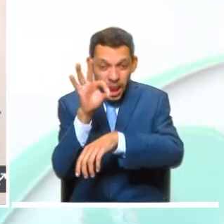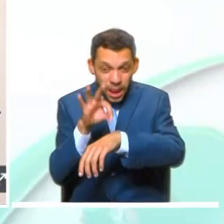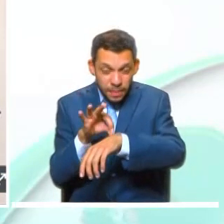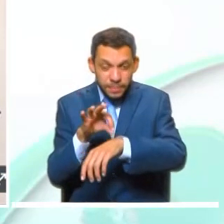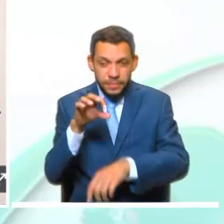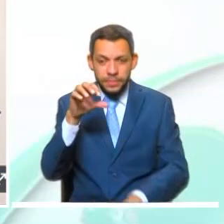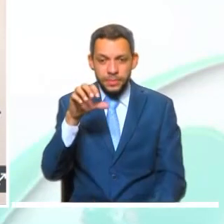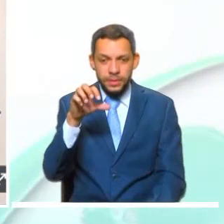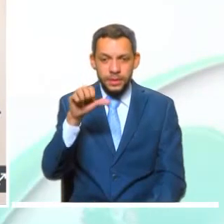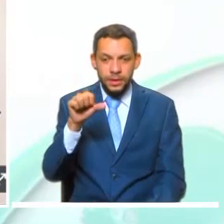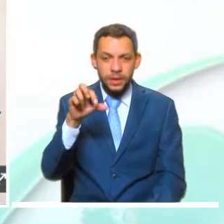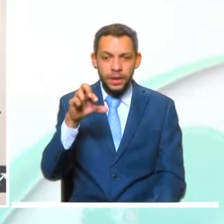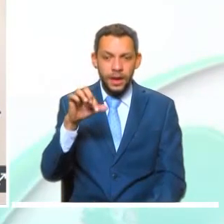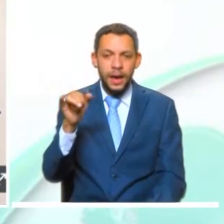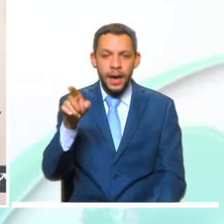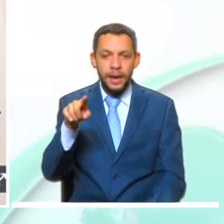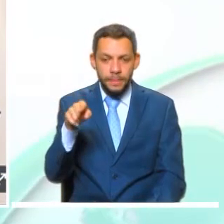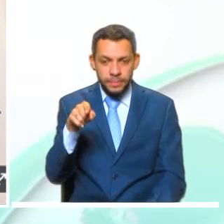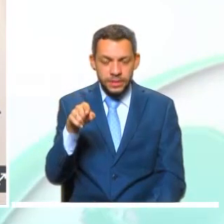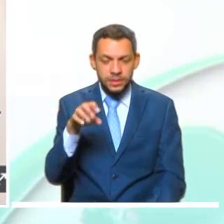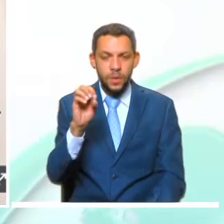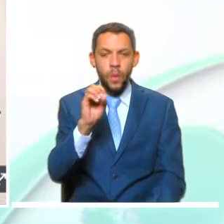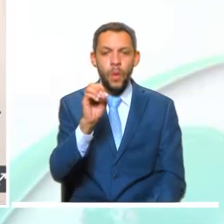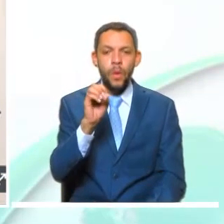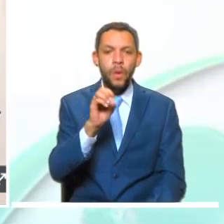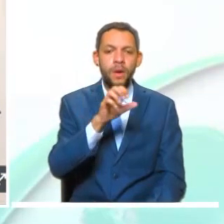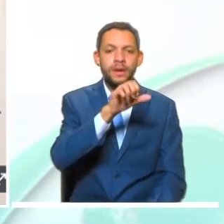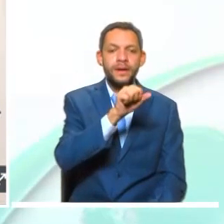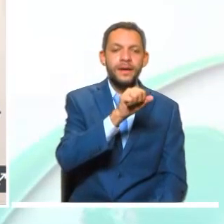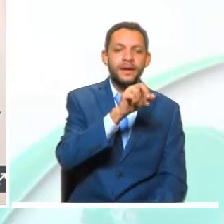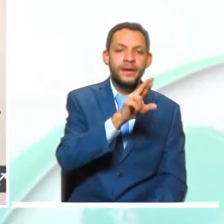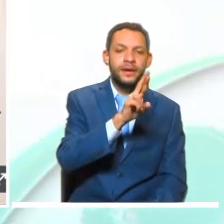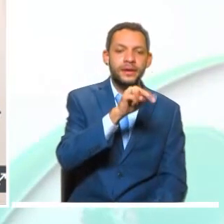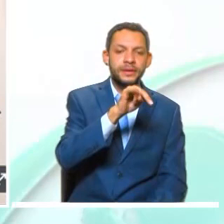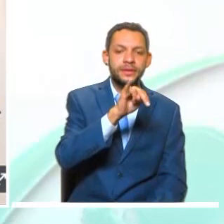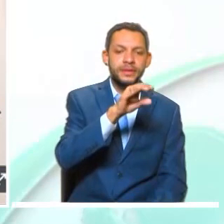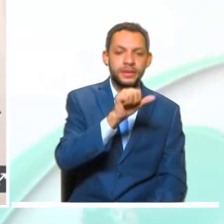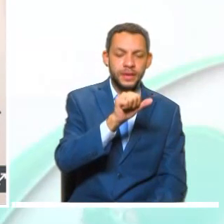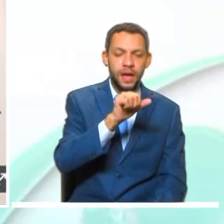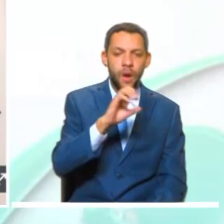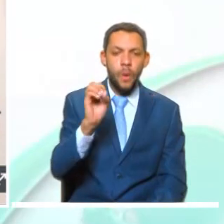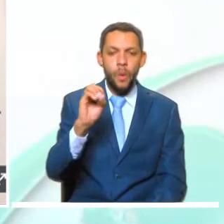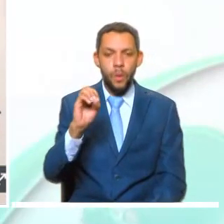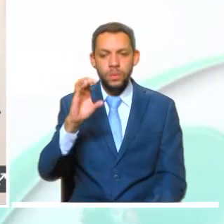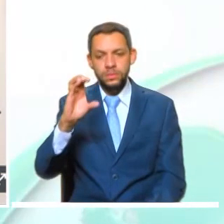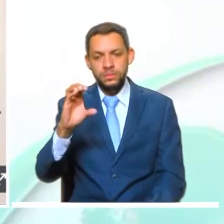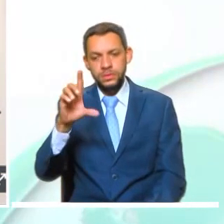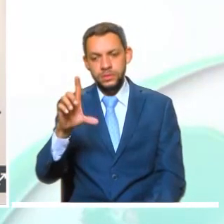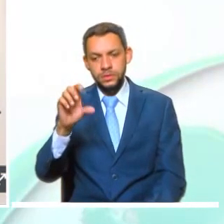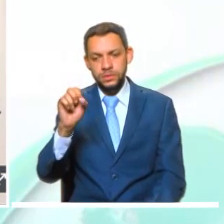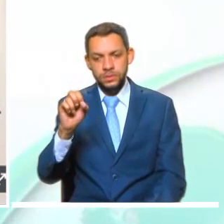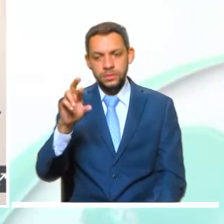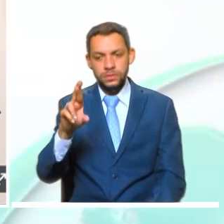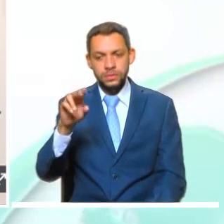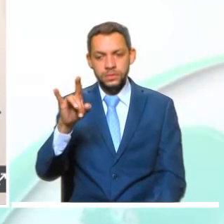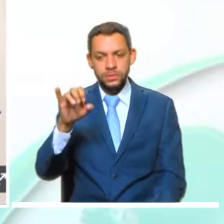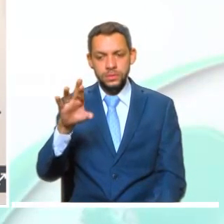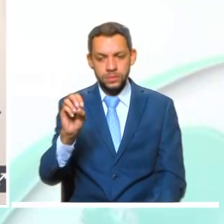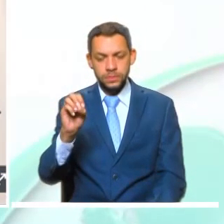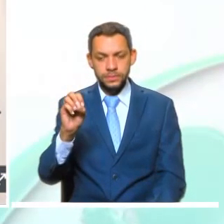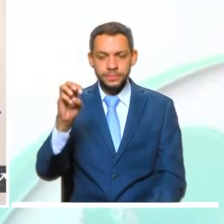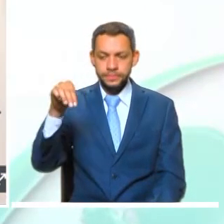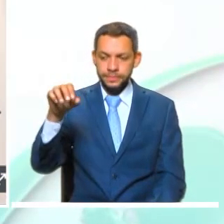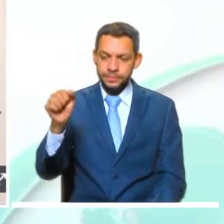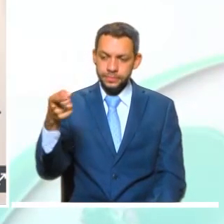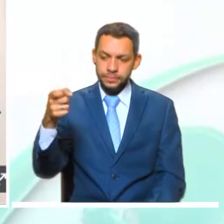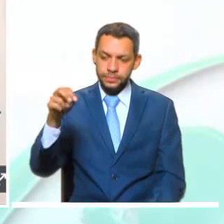del árnica homeopático gamarnik a montana el cloruro de magnesio campeón tenemos un